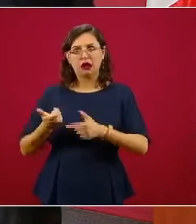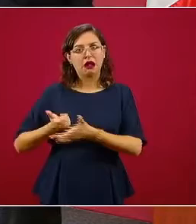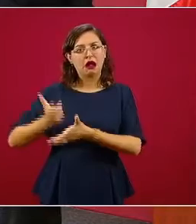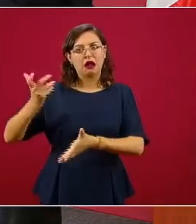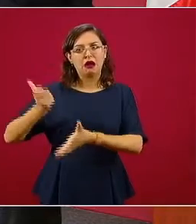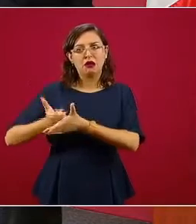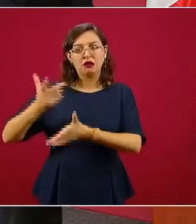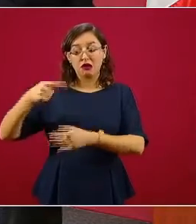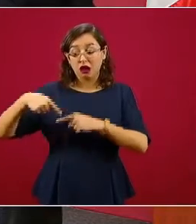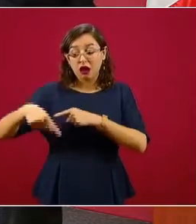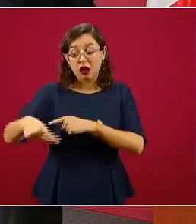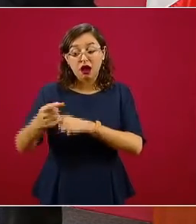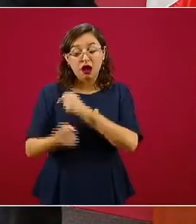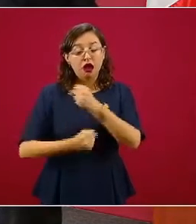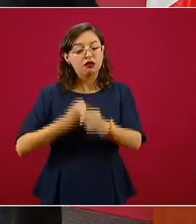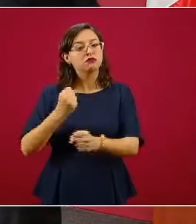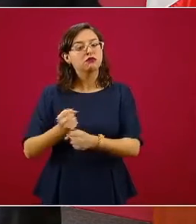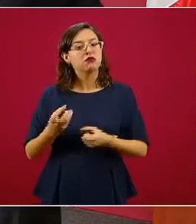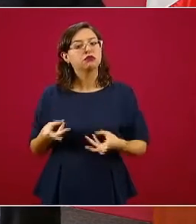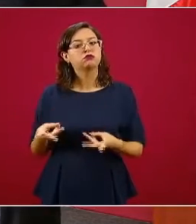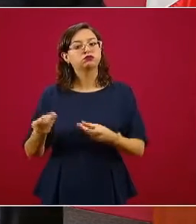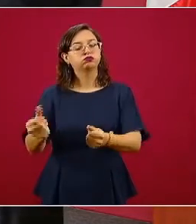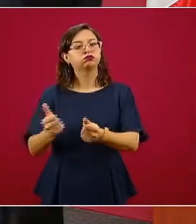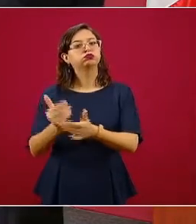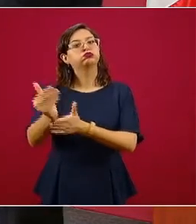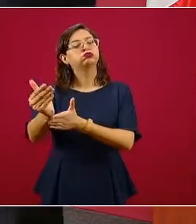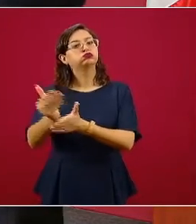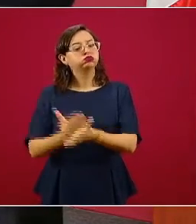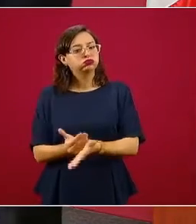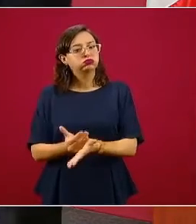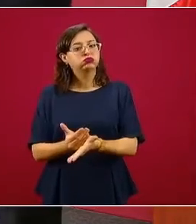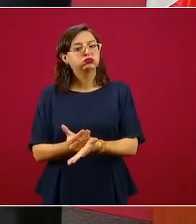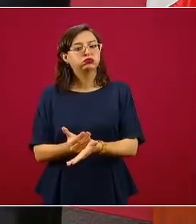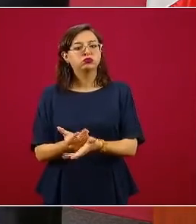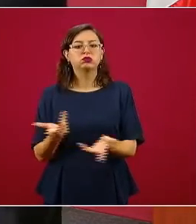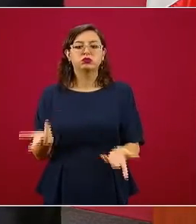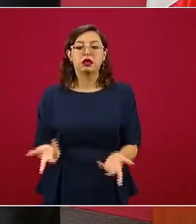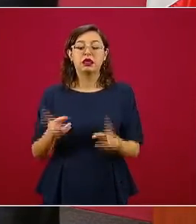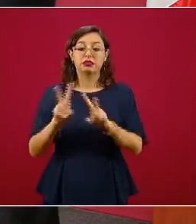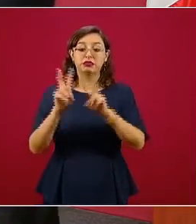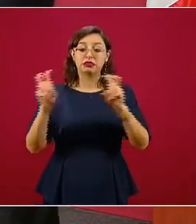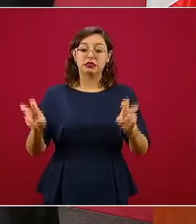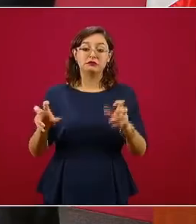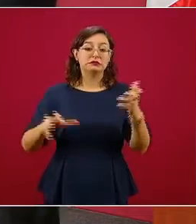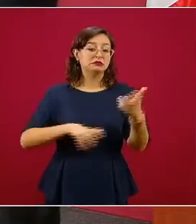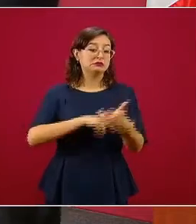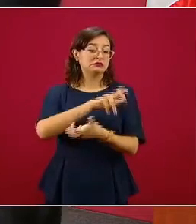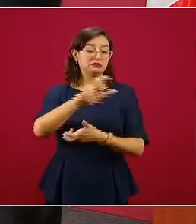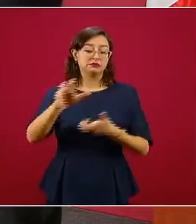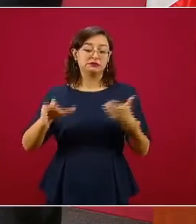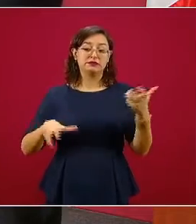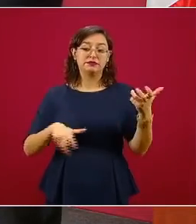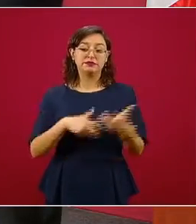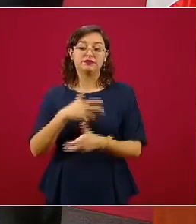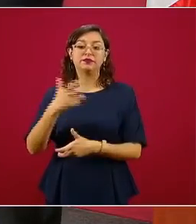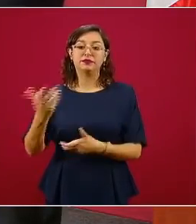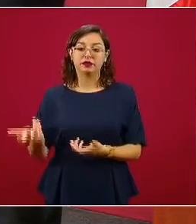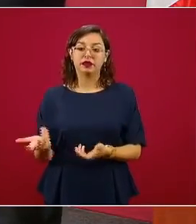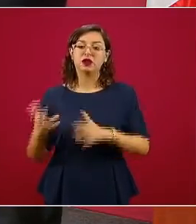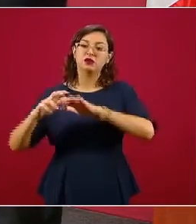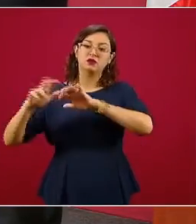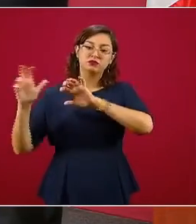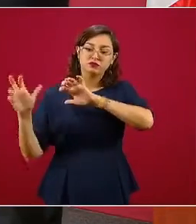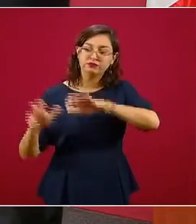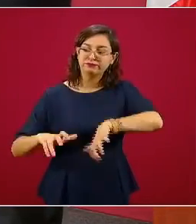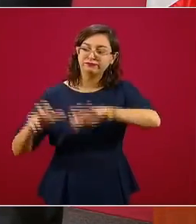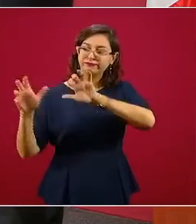esas cerca de 70 declaratorias. La mayor parte tiene que ver con desastre, la mayor parte de desastre con la temporada